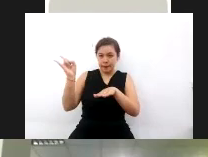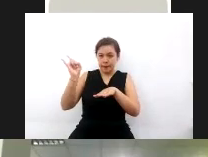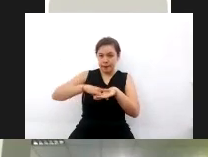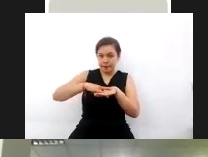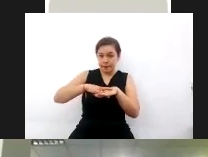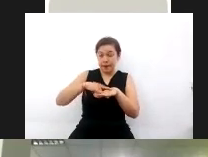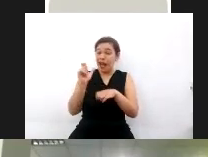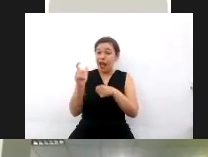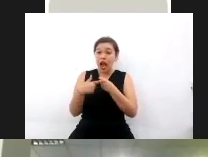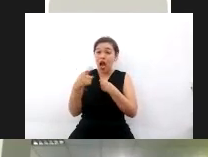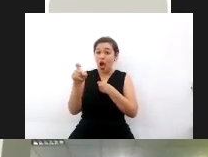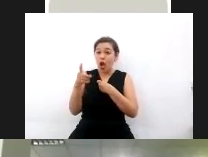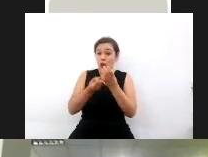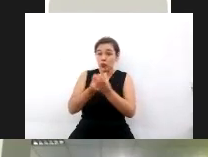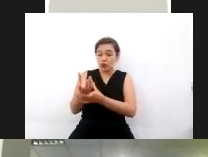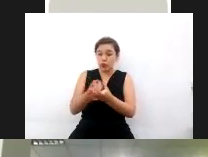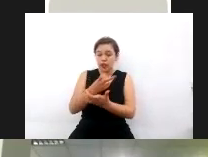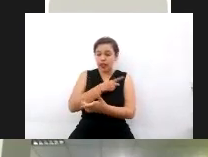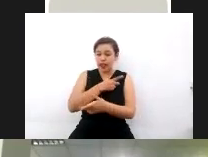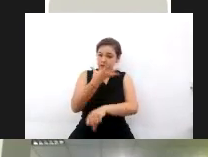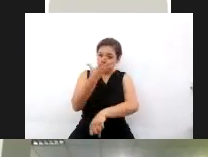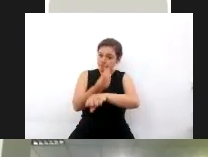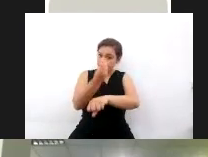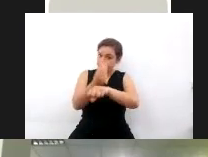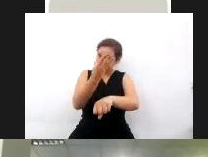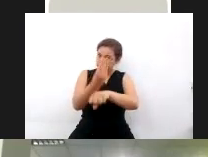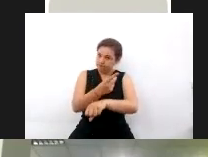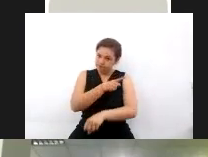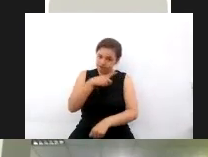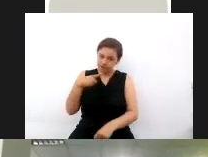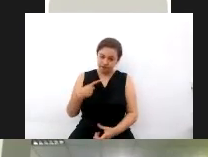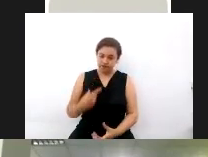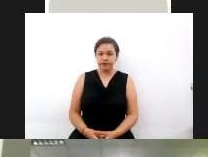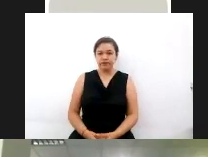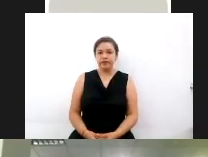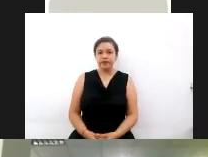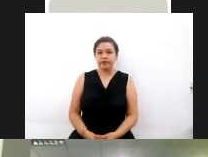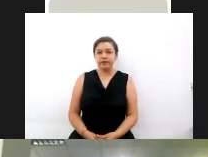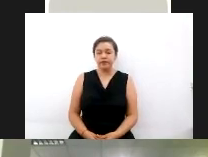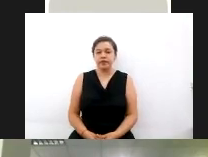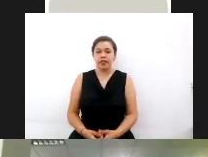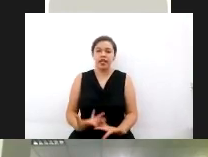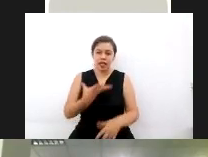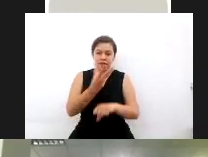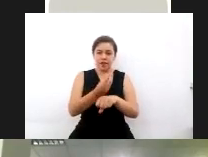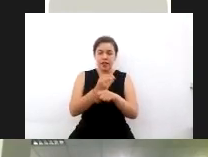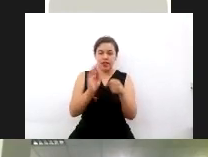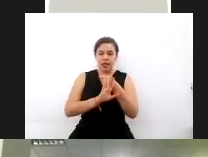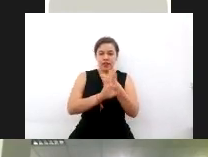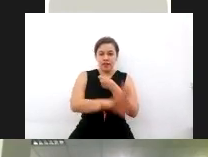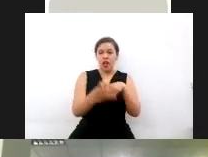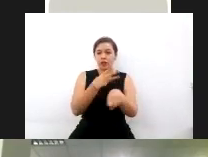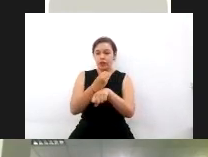tenemos que repararla, darle mantenimiento. A eso se refiere el mantenimiento preventivo y el mantenimiento